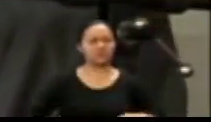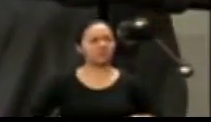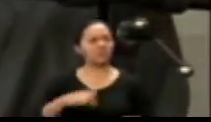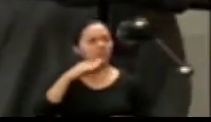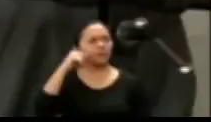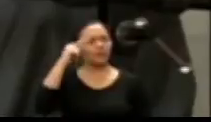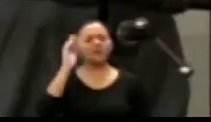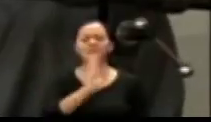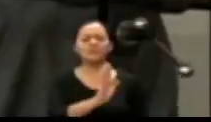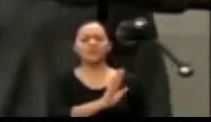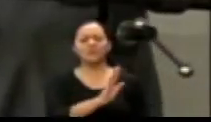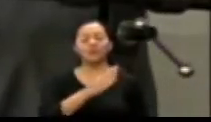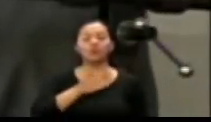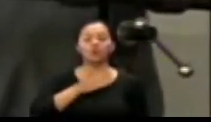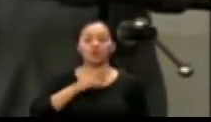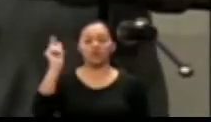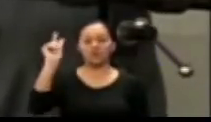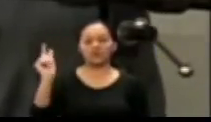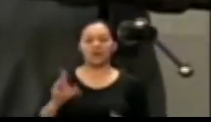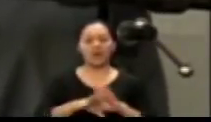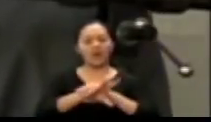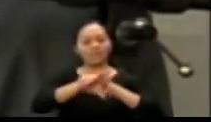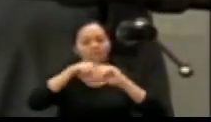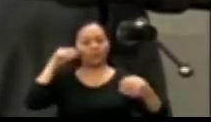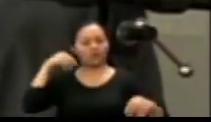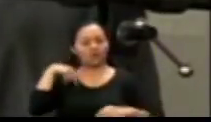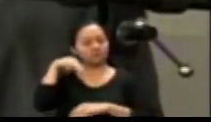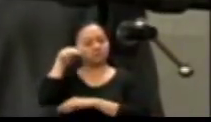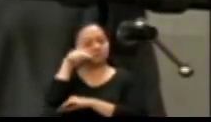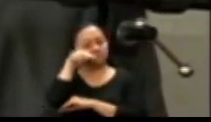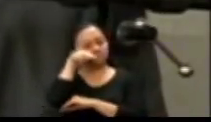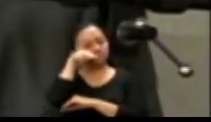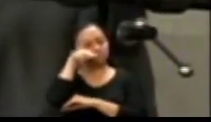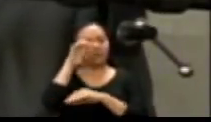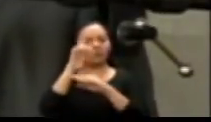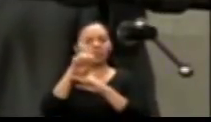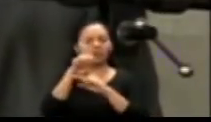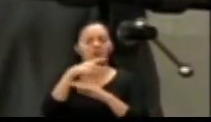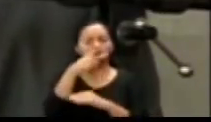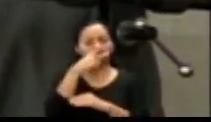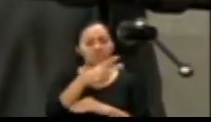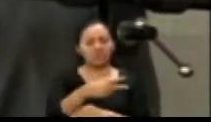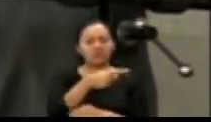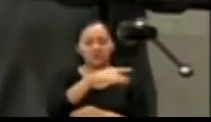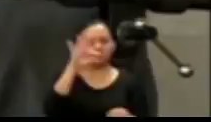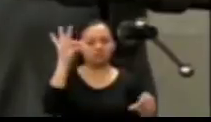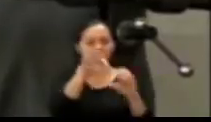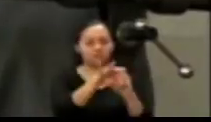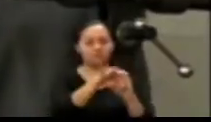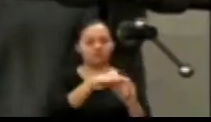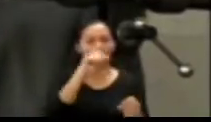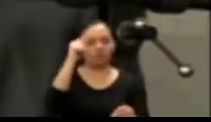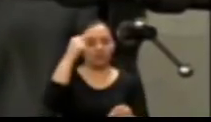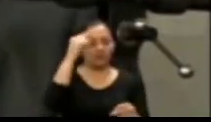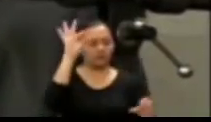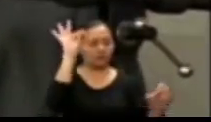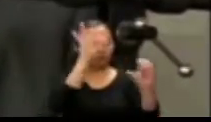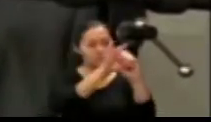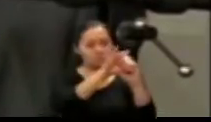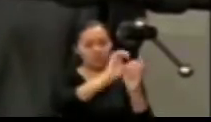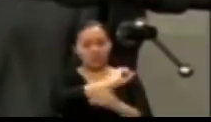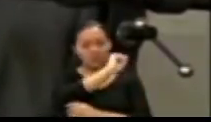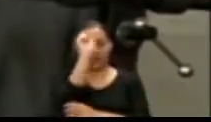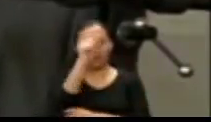pero defiendo por mi parte lo que puedo la democracia, y ha sido elegido el gobierno y tiene que cumplir sus promesas y todo lo